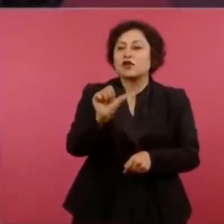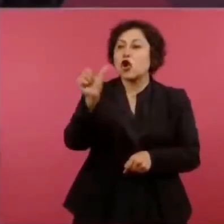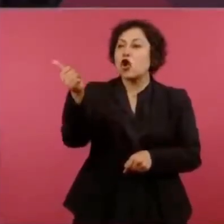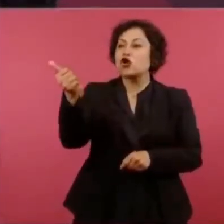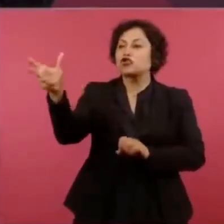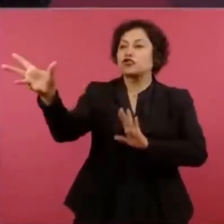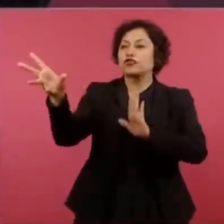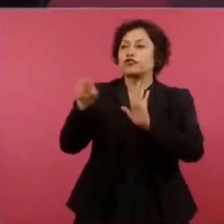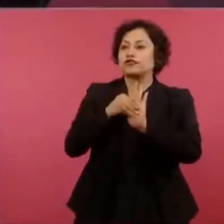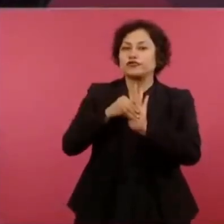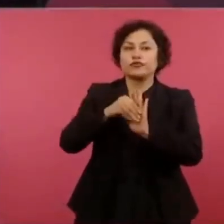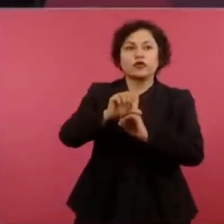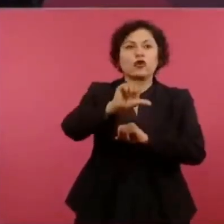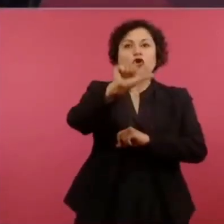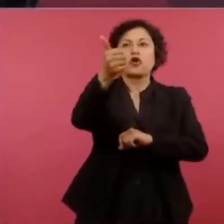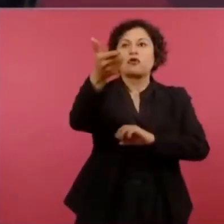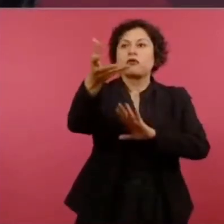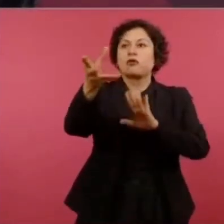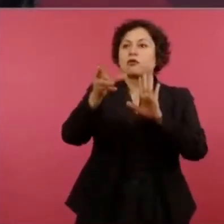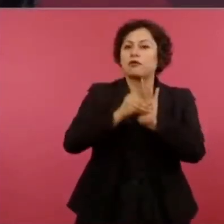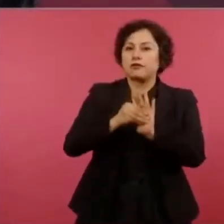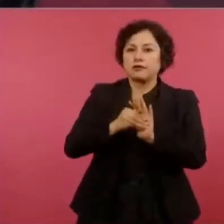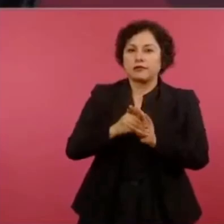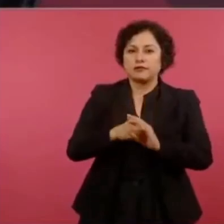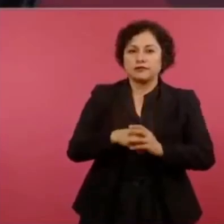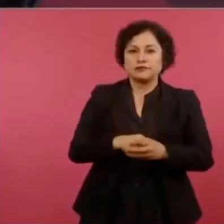o buscan imitar